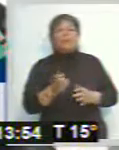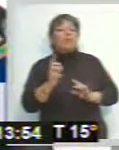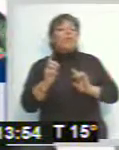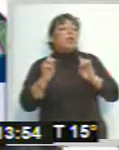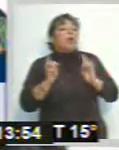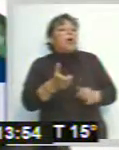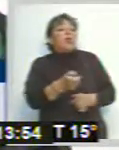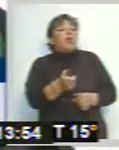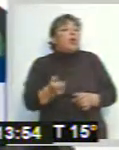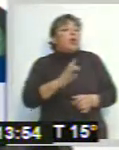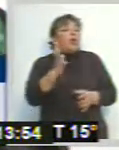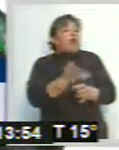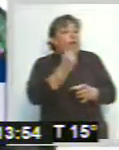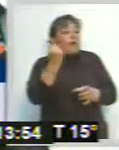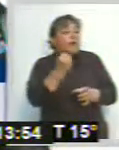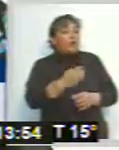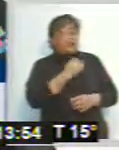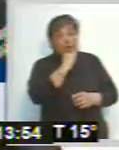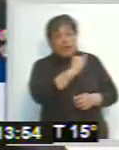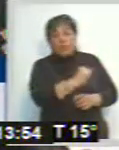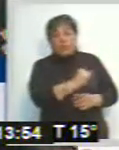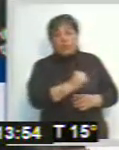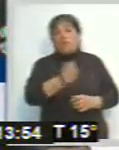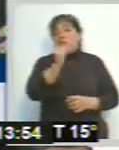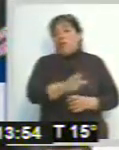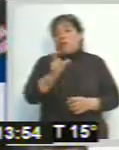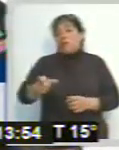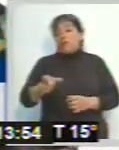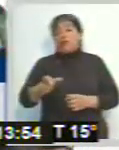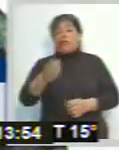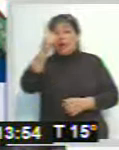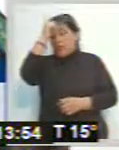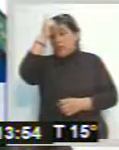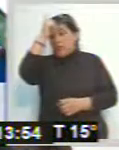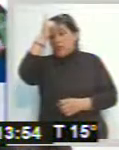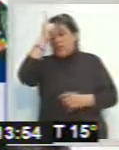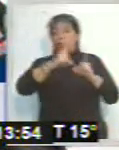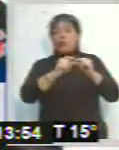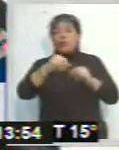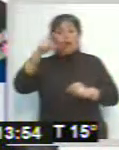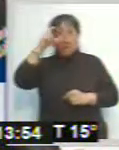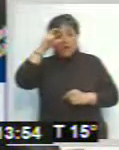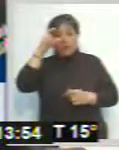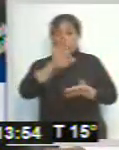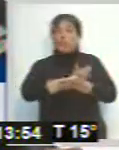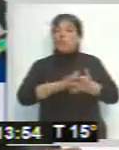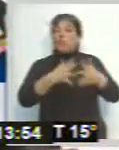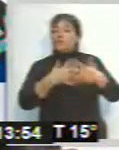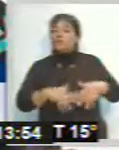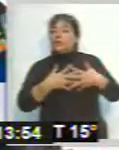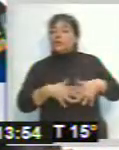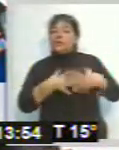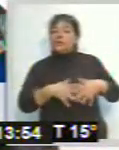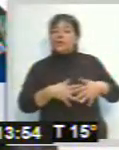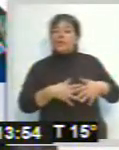robo. La denuncia fue tomada por personal de la comisaría décima. Inmediatamente, con el nuevo sistema que existe a través de la